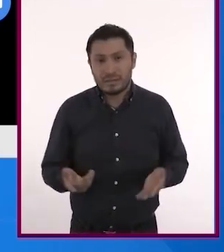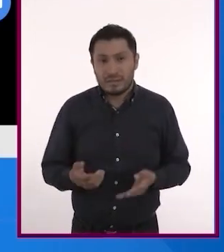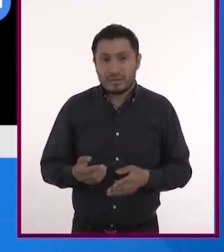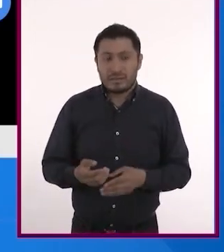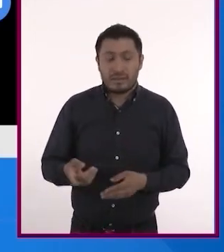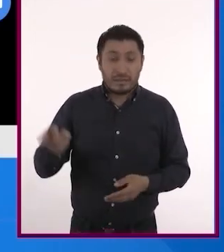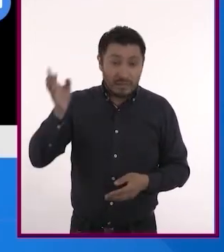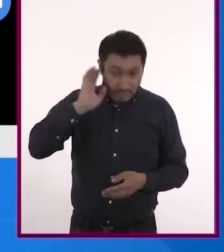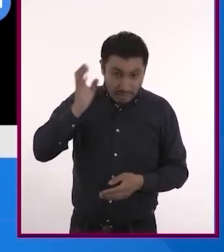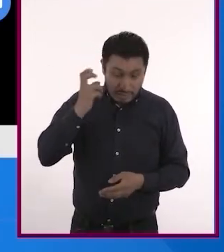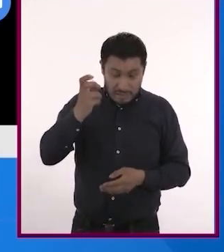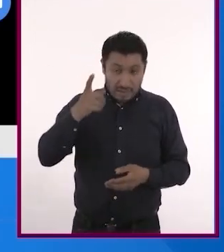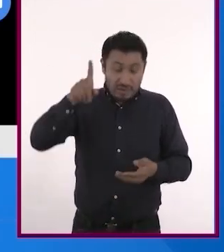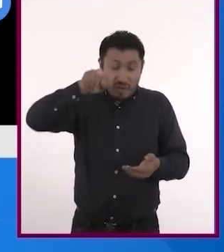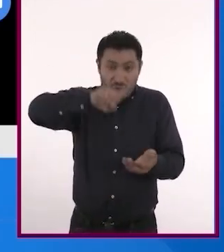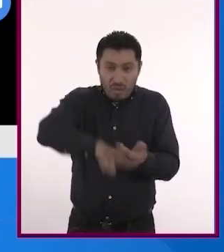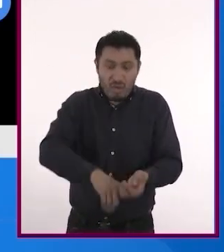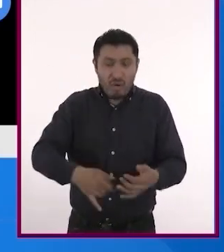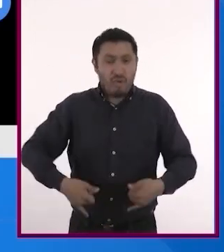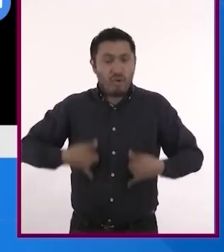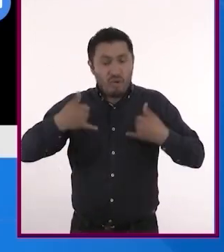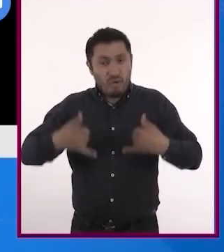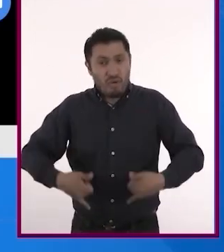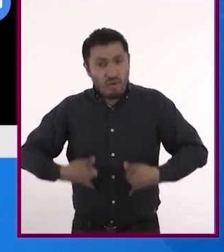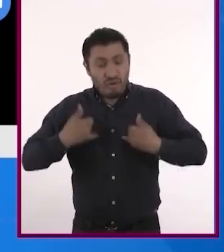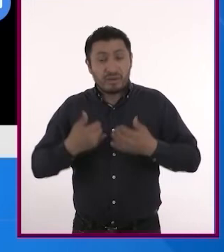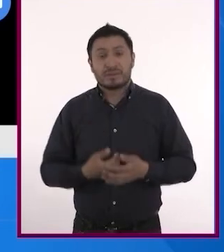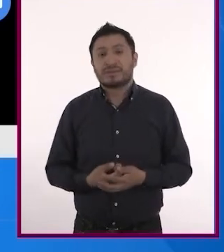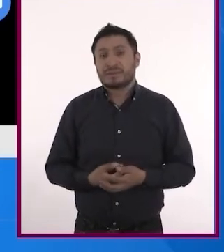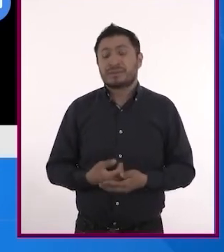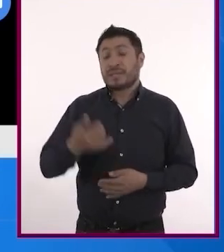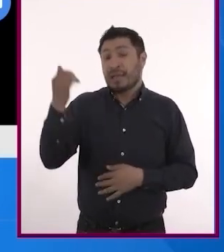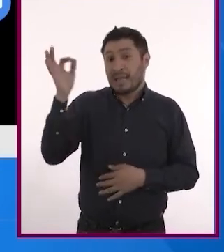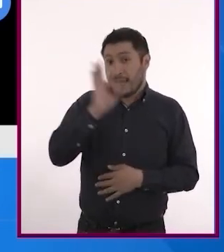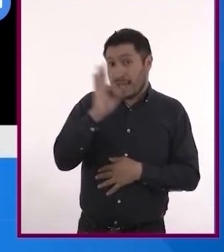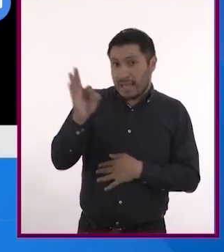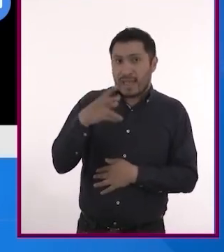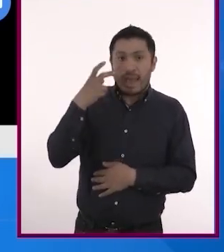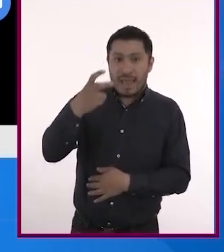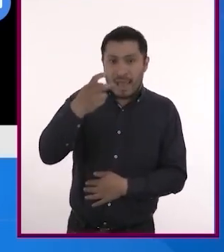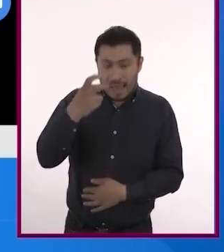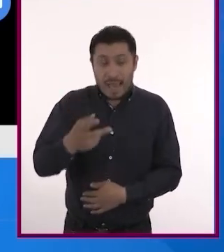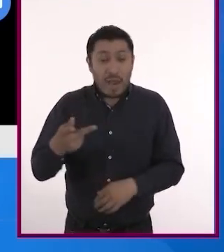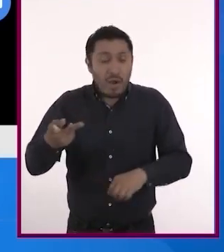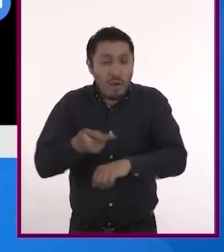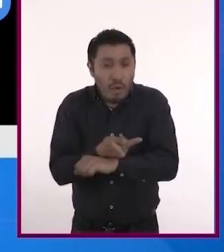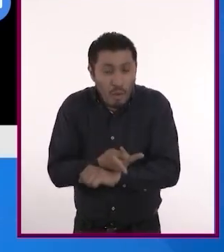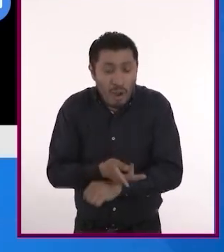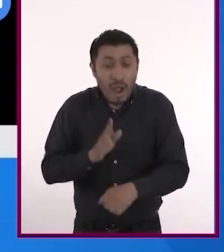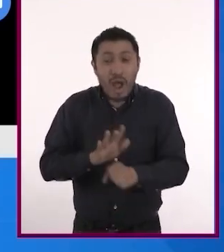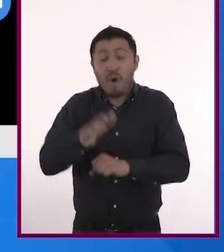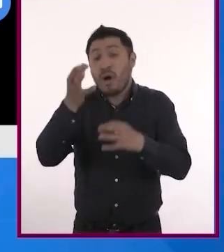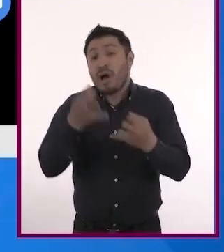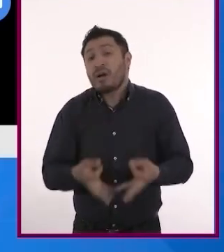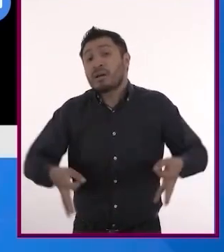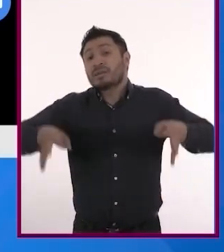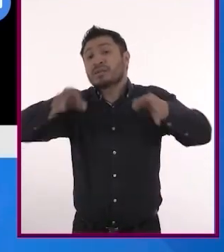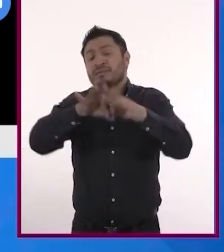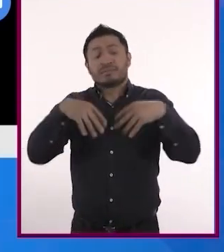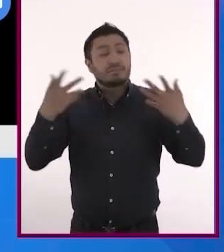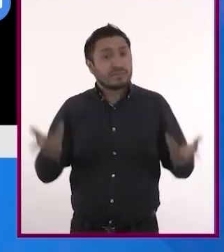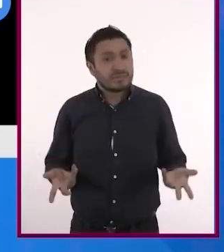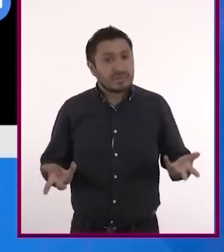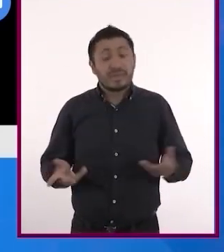de la adolescencia y de la juventud. Y que si eso llegara a ocurrir, lo que es importante